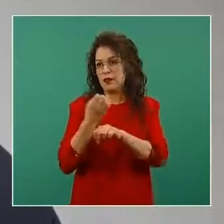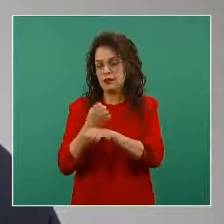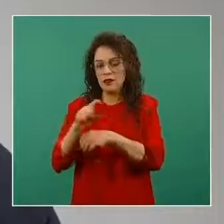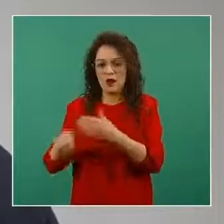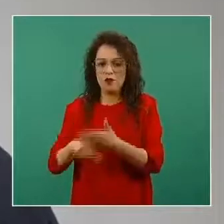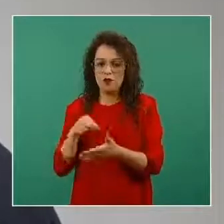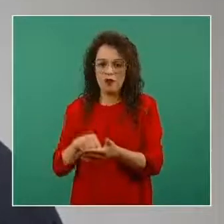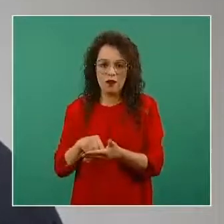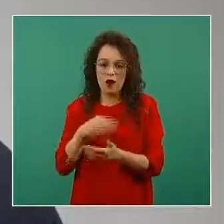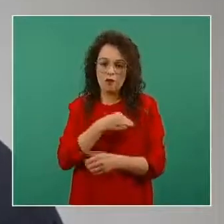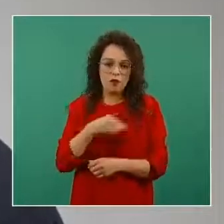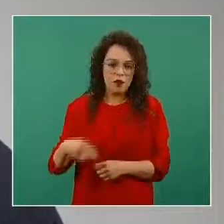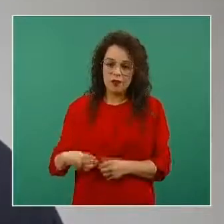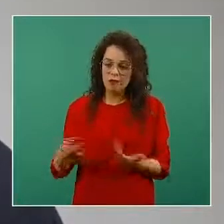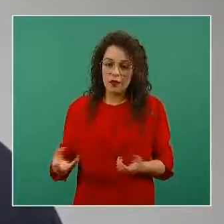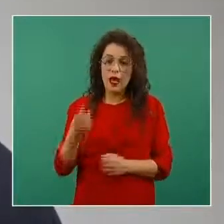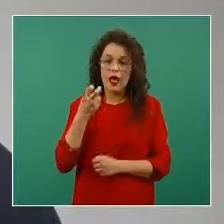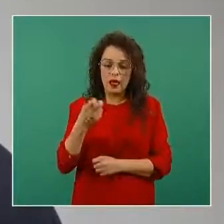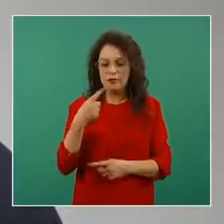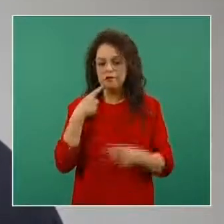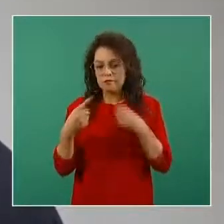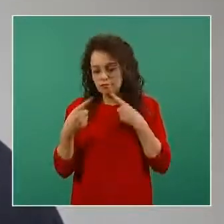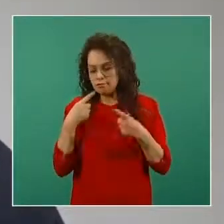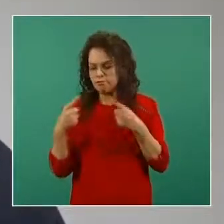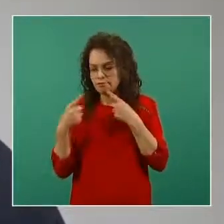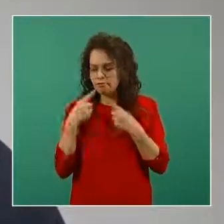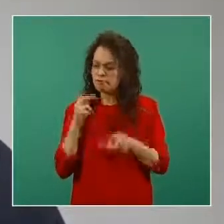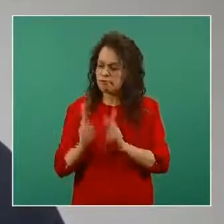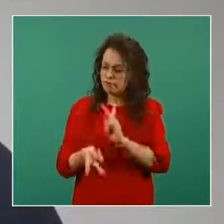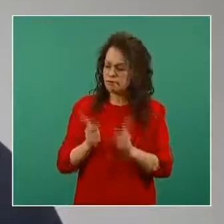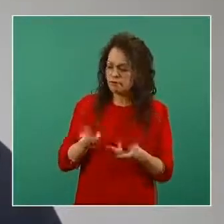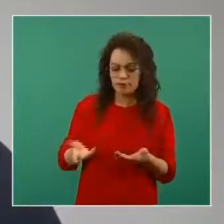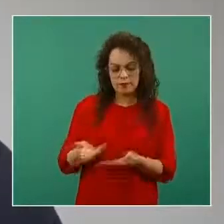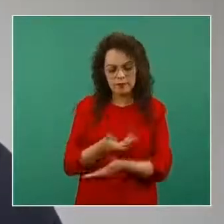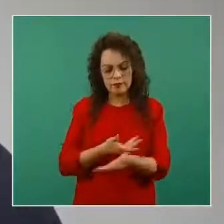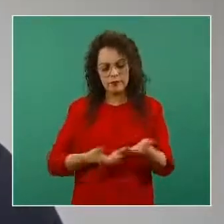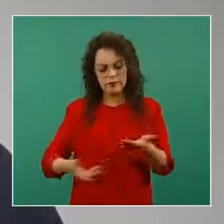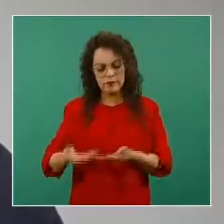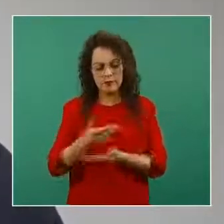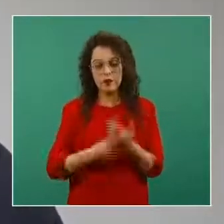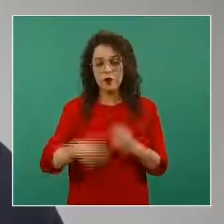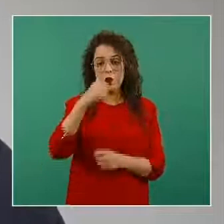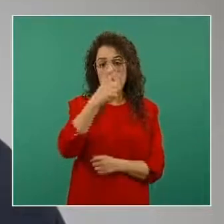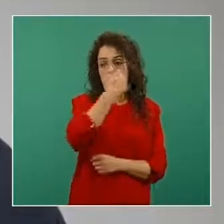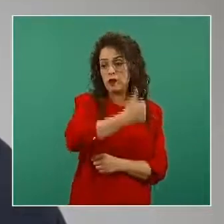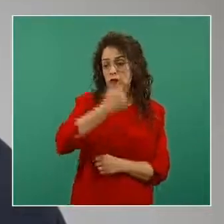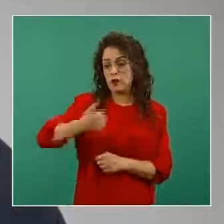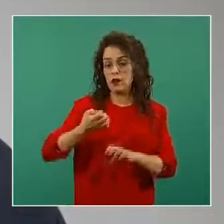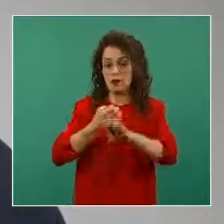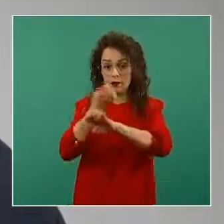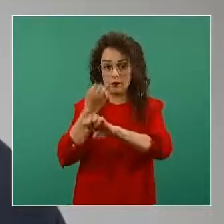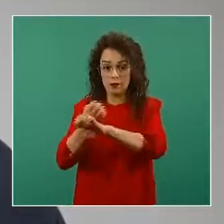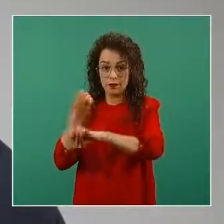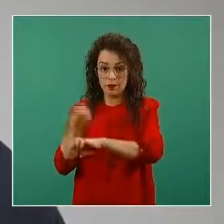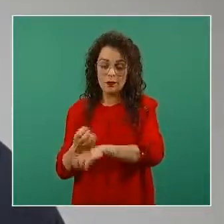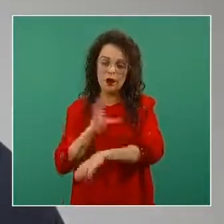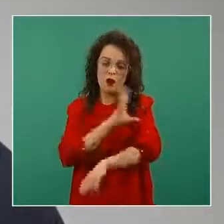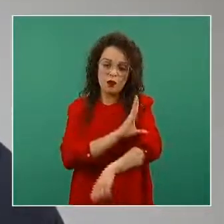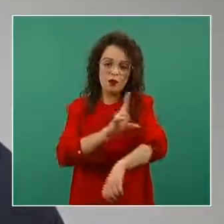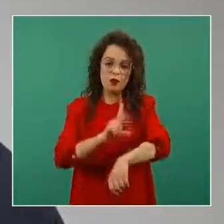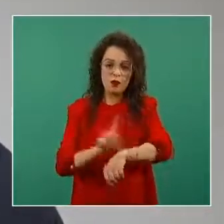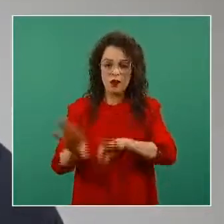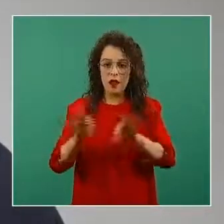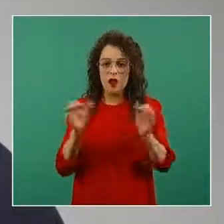esto se va consensuando y se va precisamente coordinando con cada una de las 32